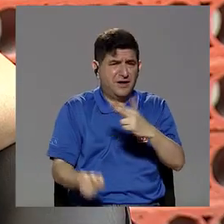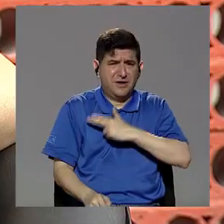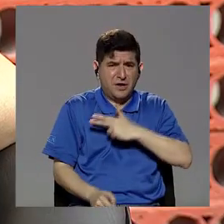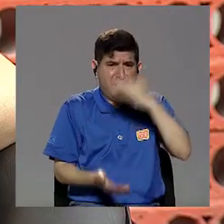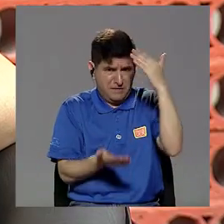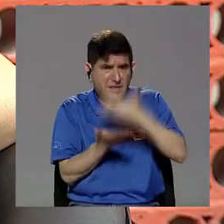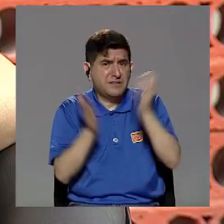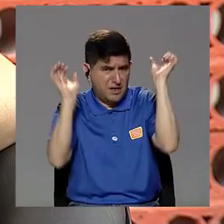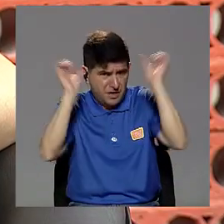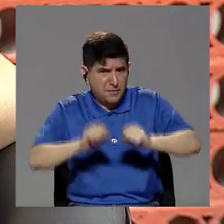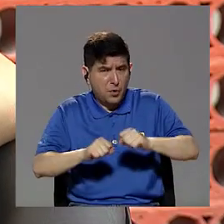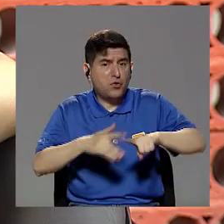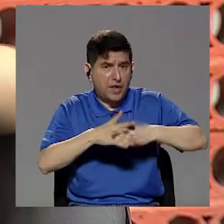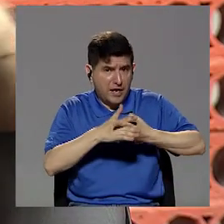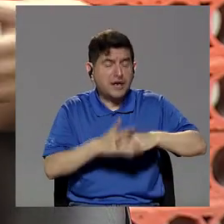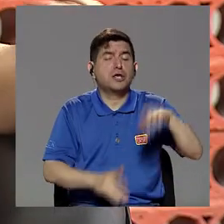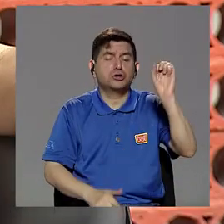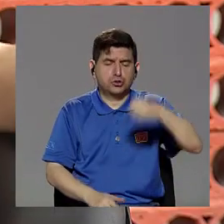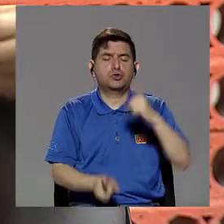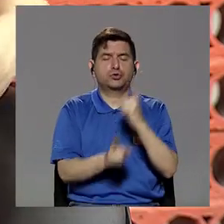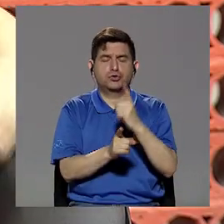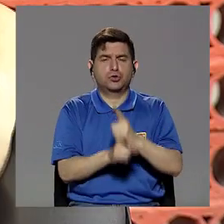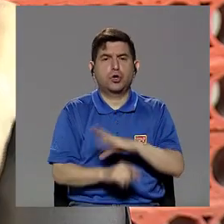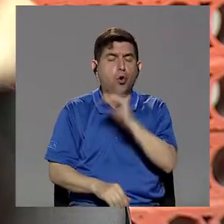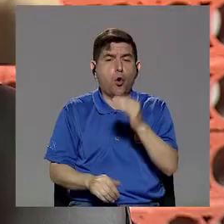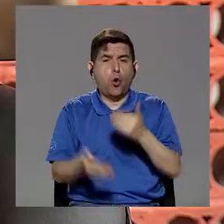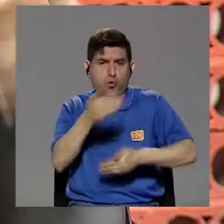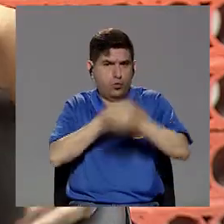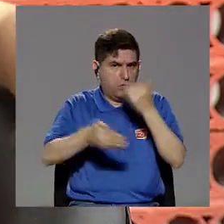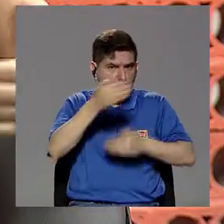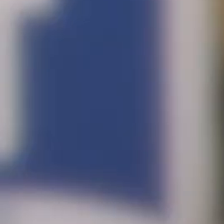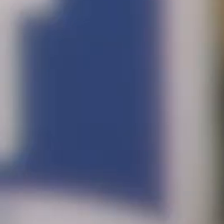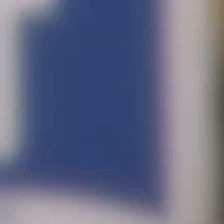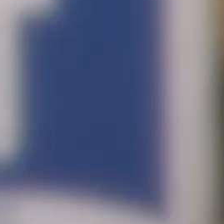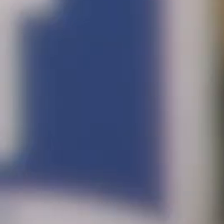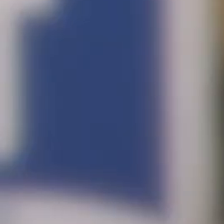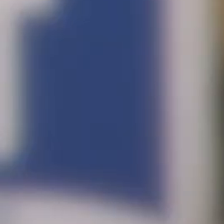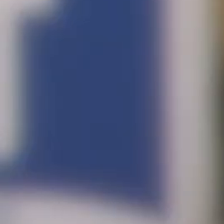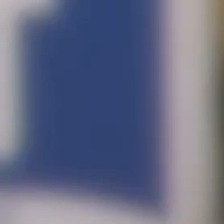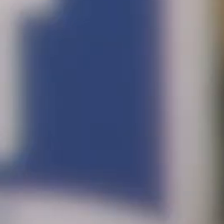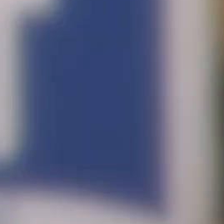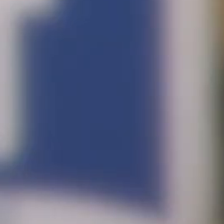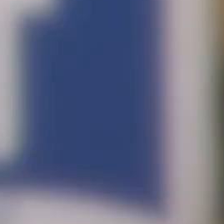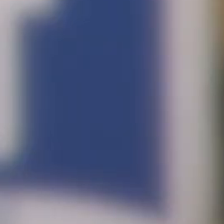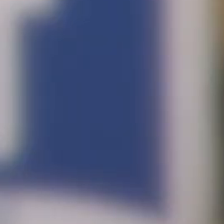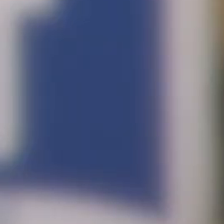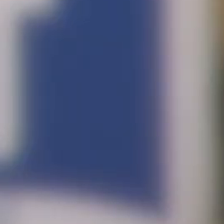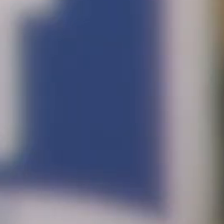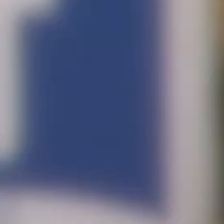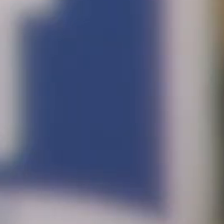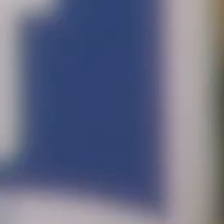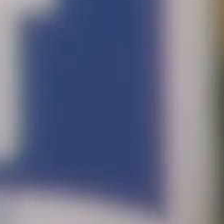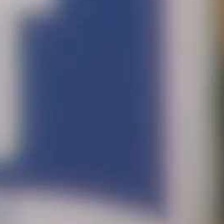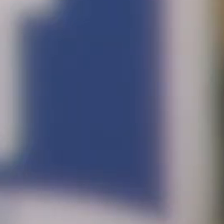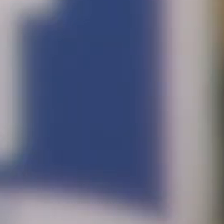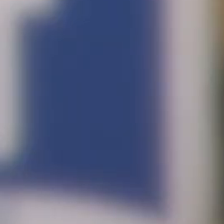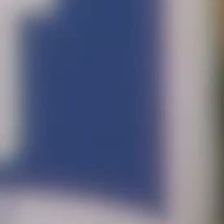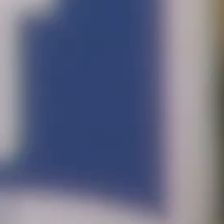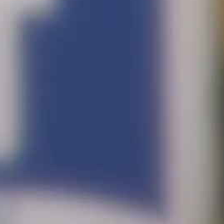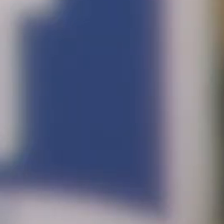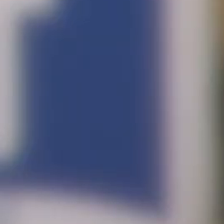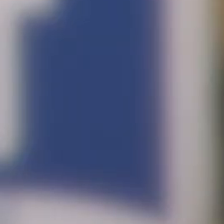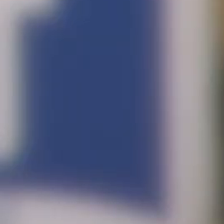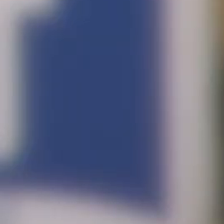incontinencia se puede detener? O sea, ¿hay algún mecanismo para o revertir? O... primero cambiar los hábitos, o sea, orinar frecuentemente es muy